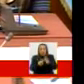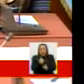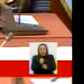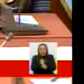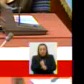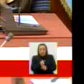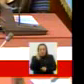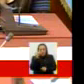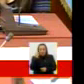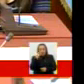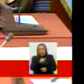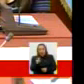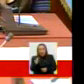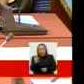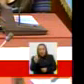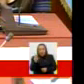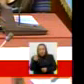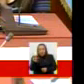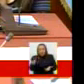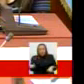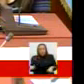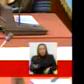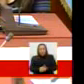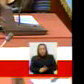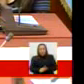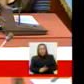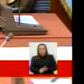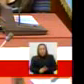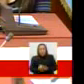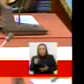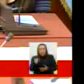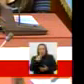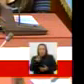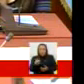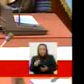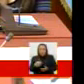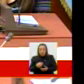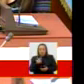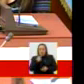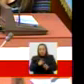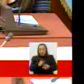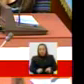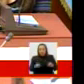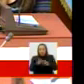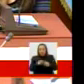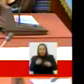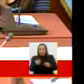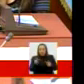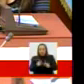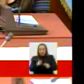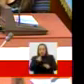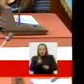Y yo creo que por ahí, y en tercer lugar, esto de lo que tú estás señalando es algo importante. Porque cuando dicen,